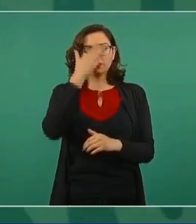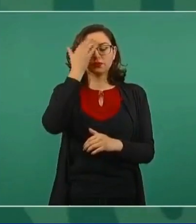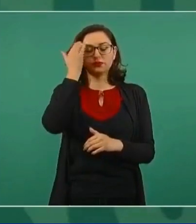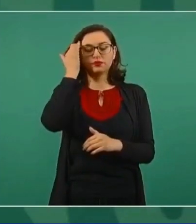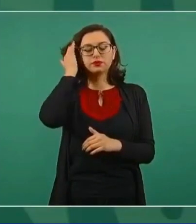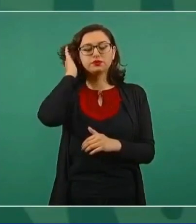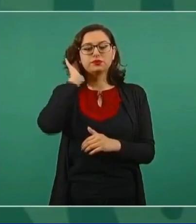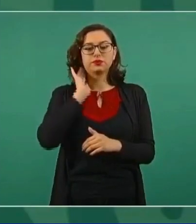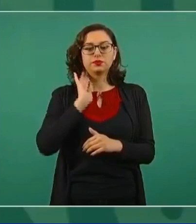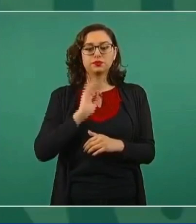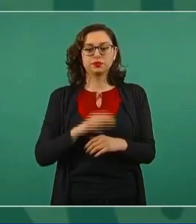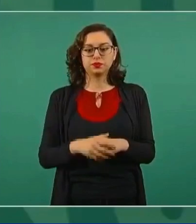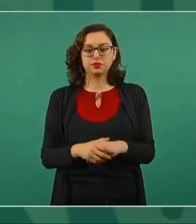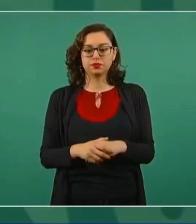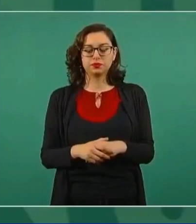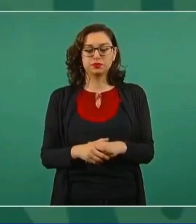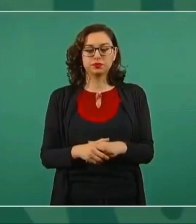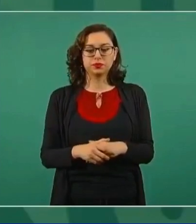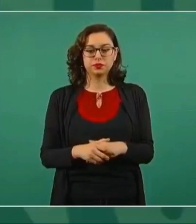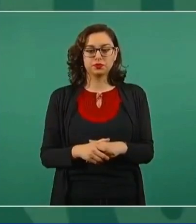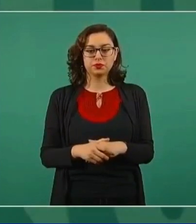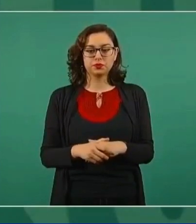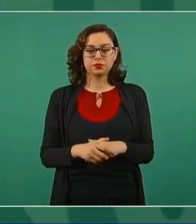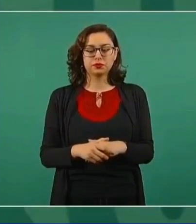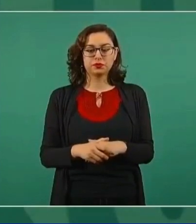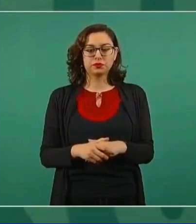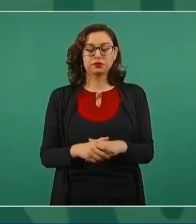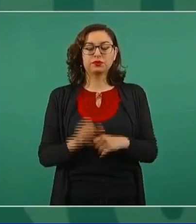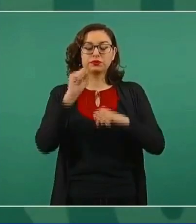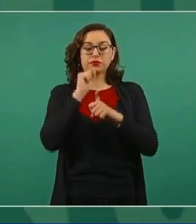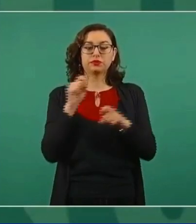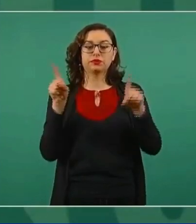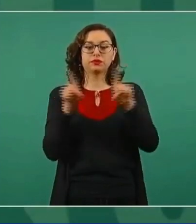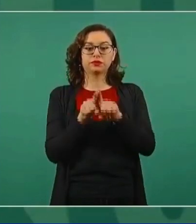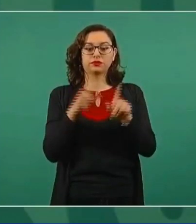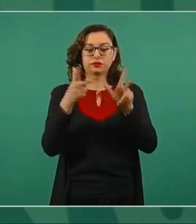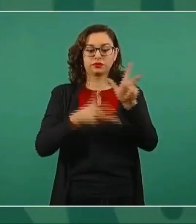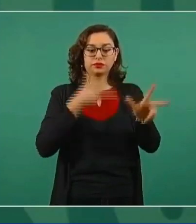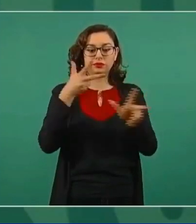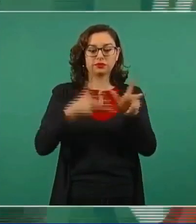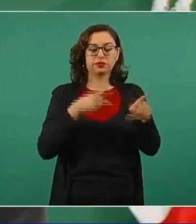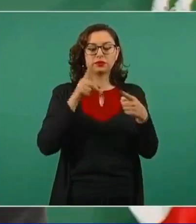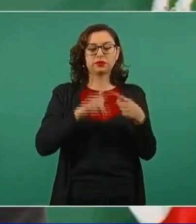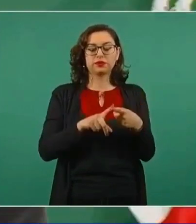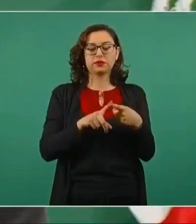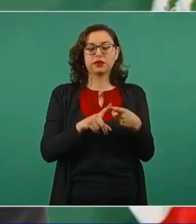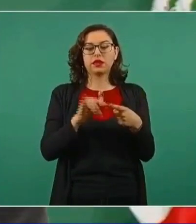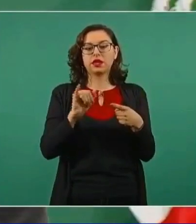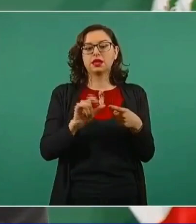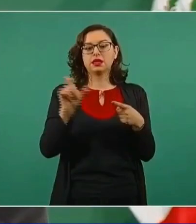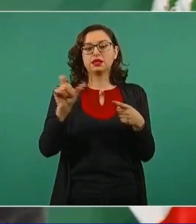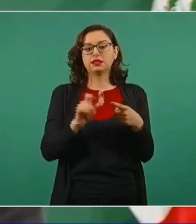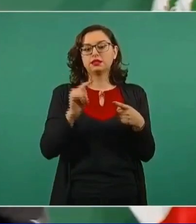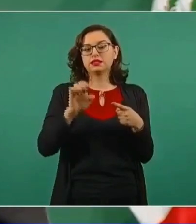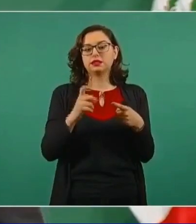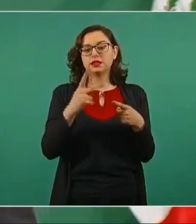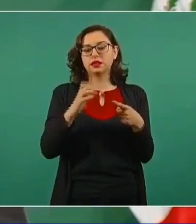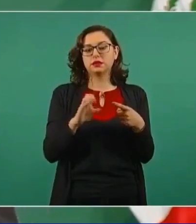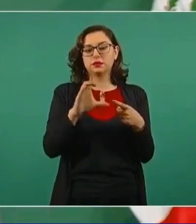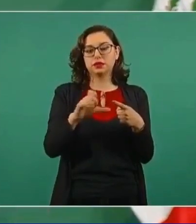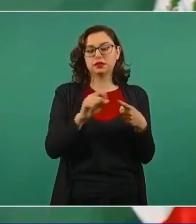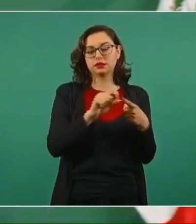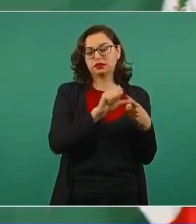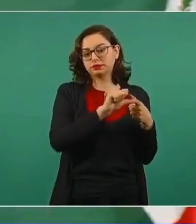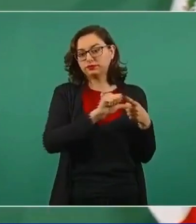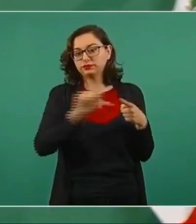rehabilitar la vía de Ixtepec a Tapachula. Esa es pública.